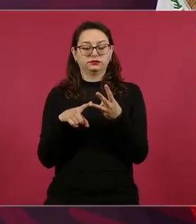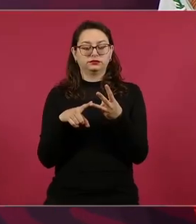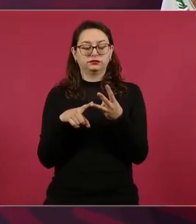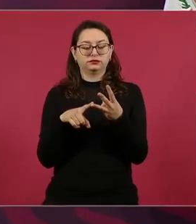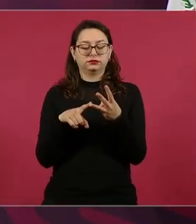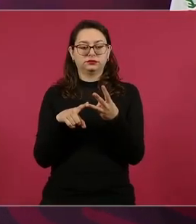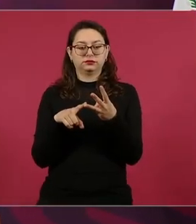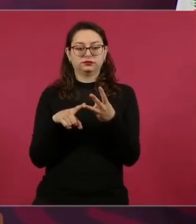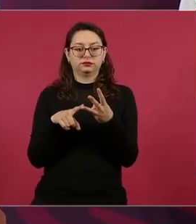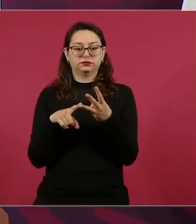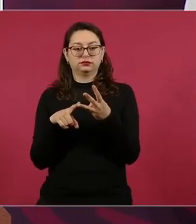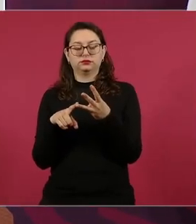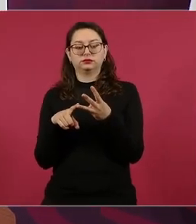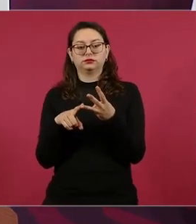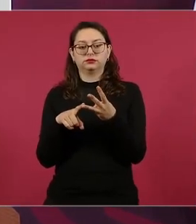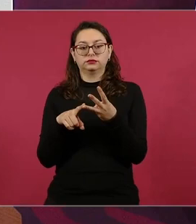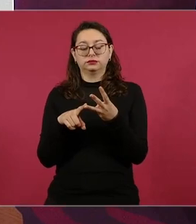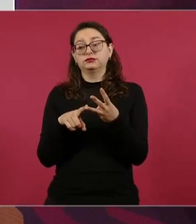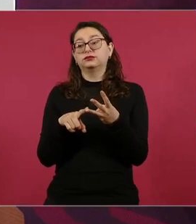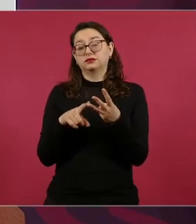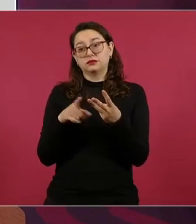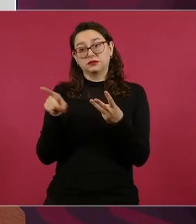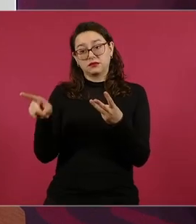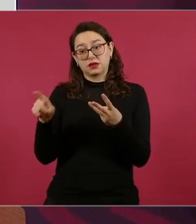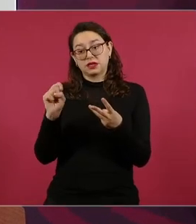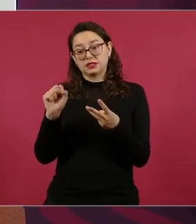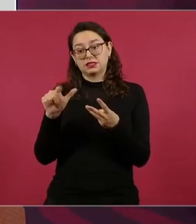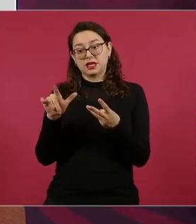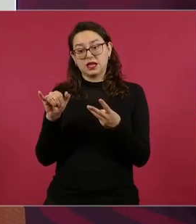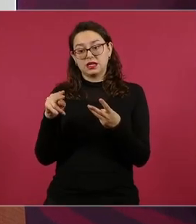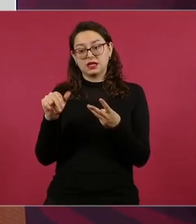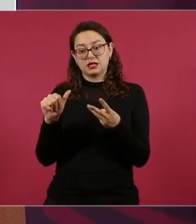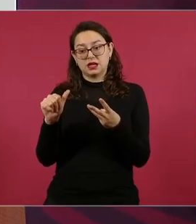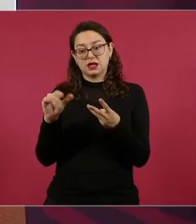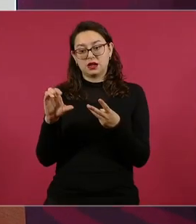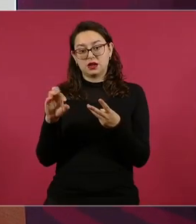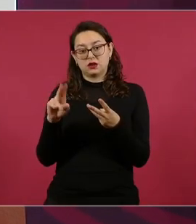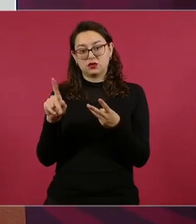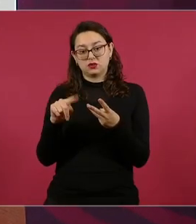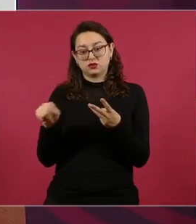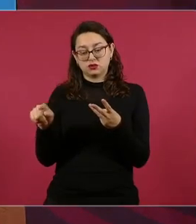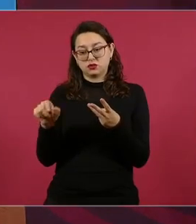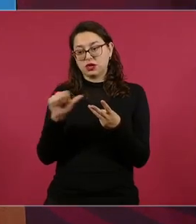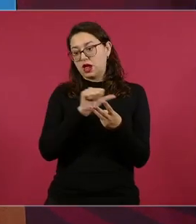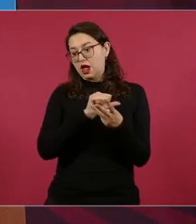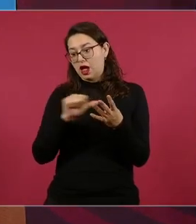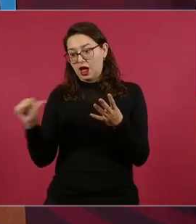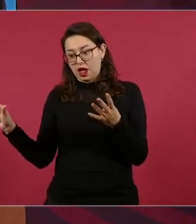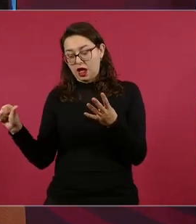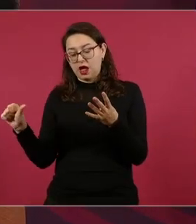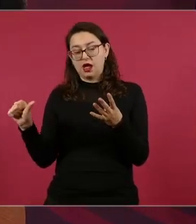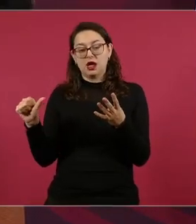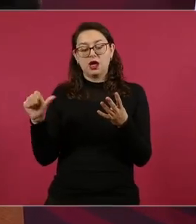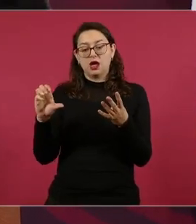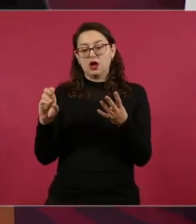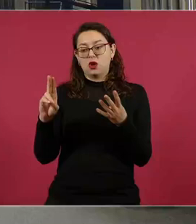sí, Salina Cruz a Coatzacoalcos, pero al día